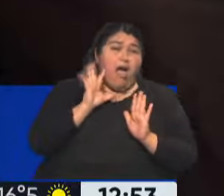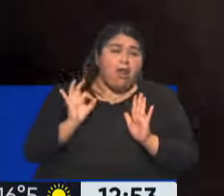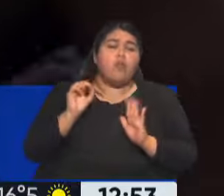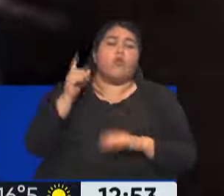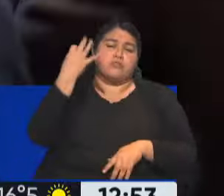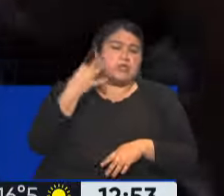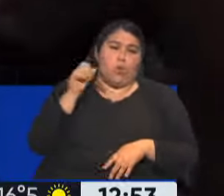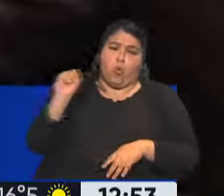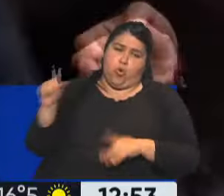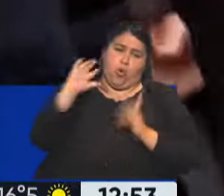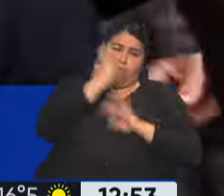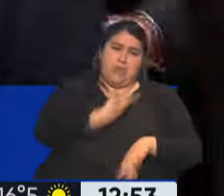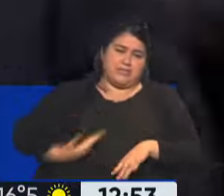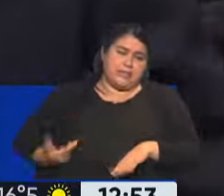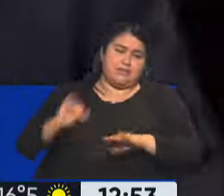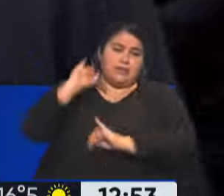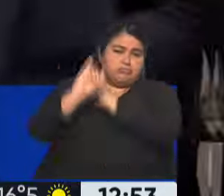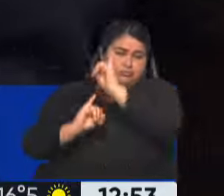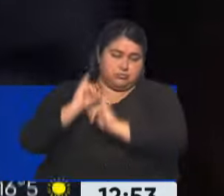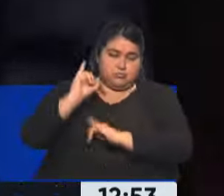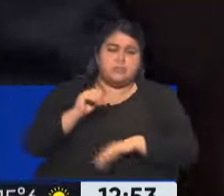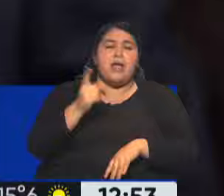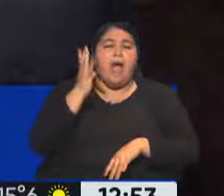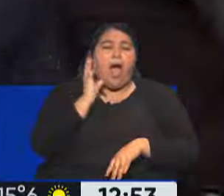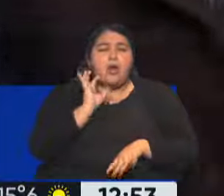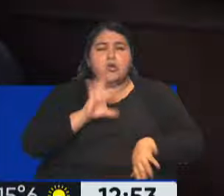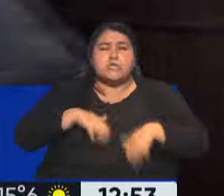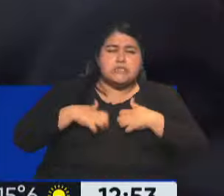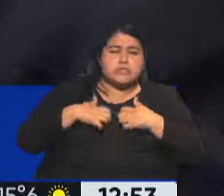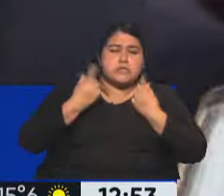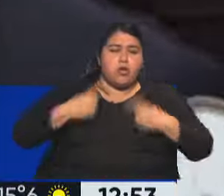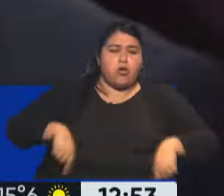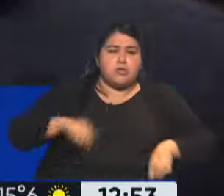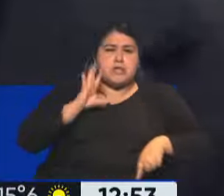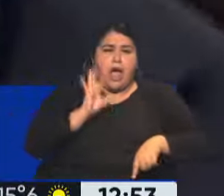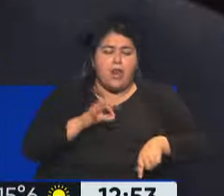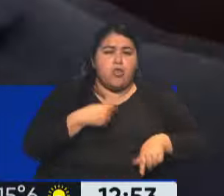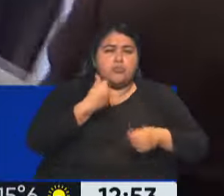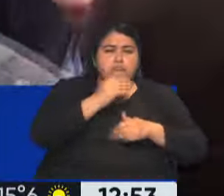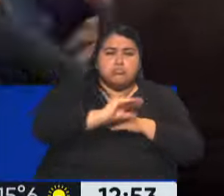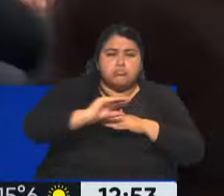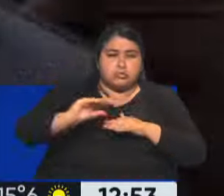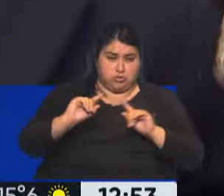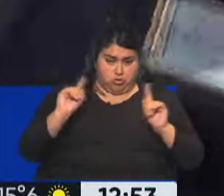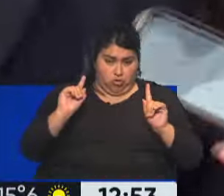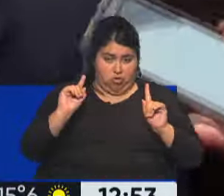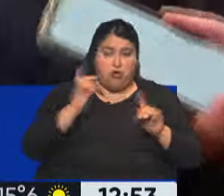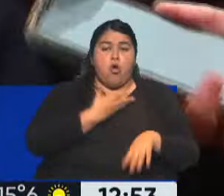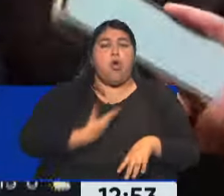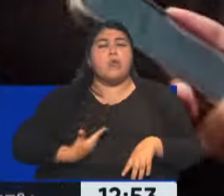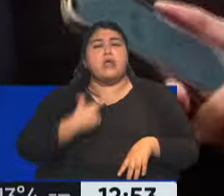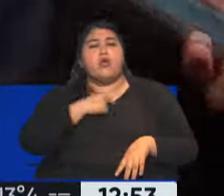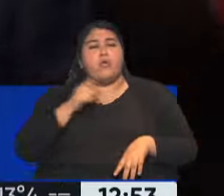campo. Seguramente. ¿Hay preocupación o resquemores porque no se liquide? No, para nada. Pero no se está liquidando quizás como el gobierno quisiera.